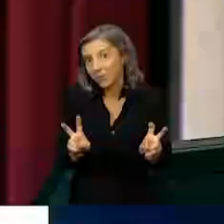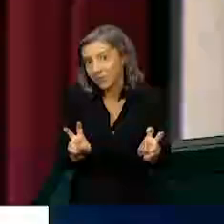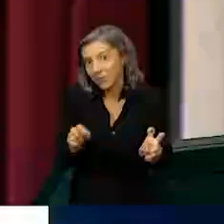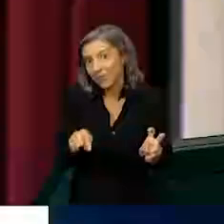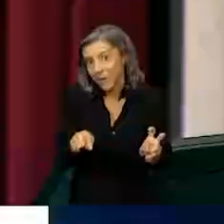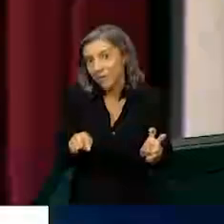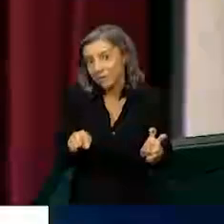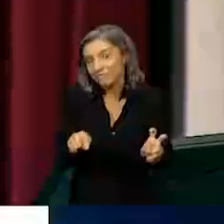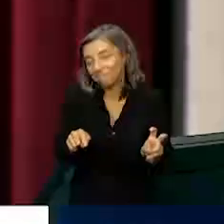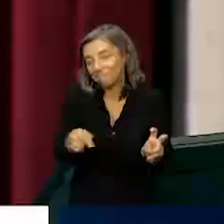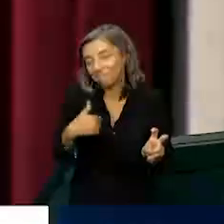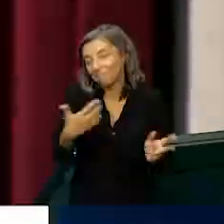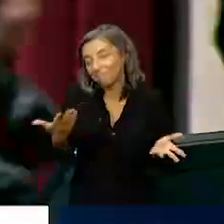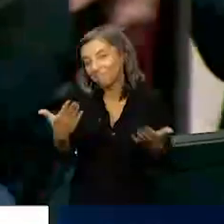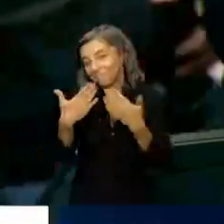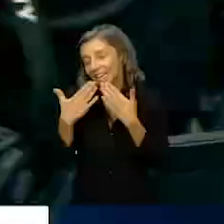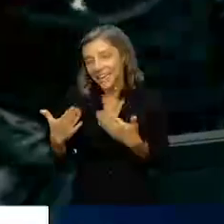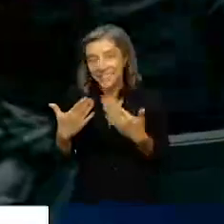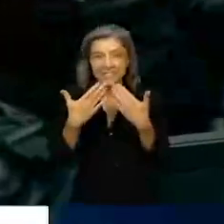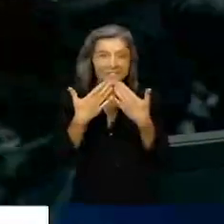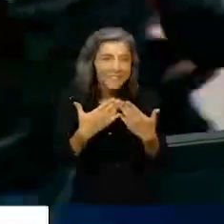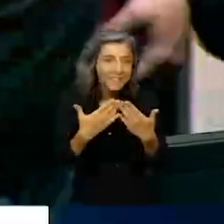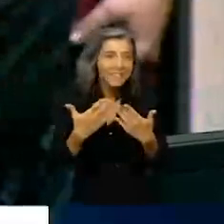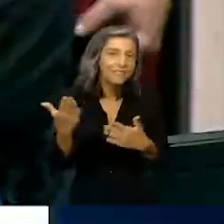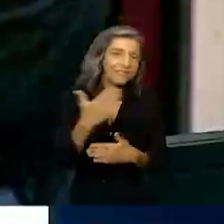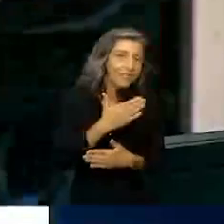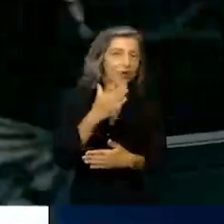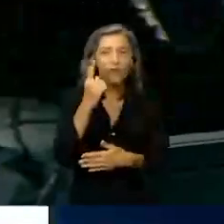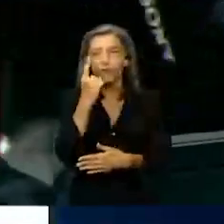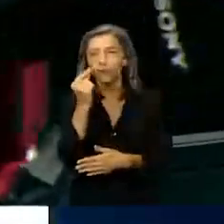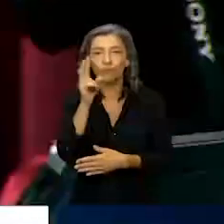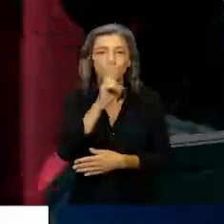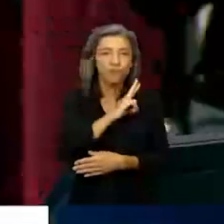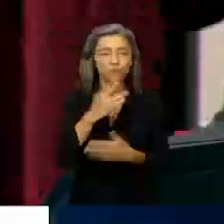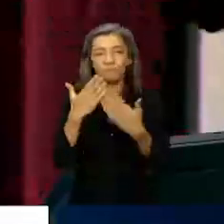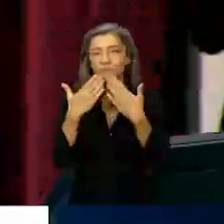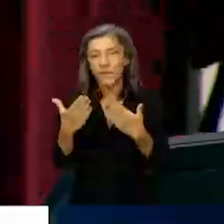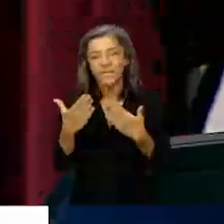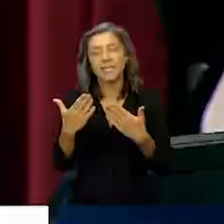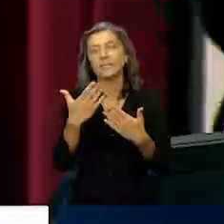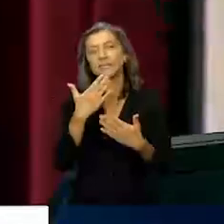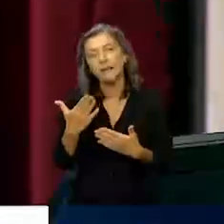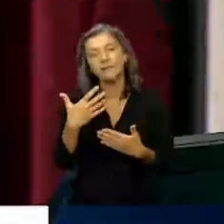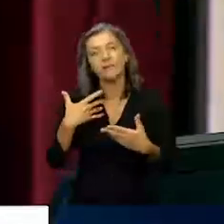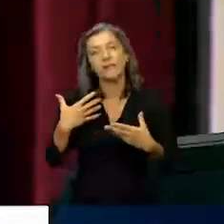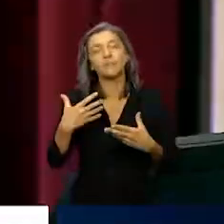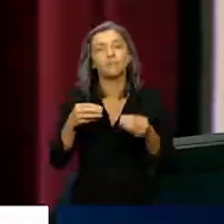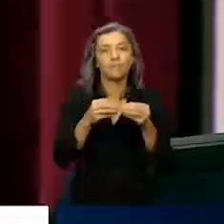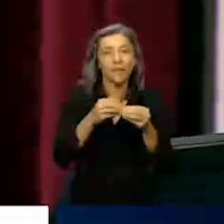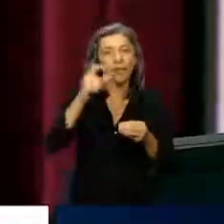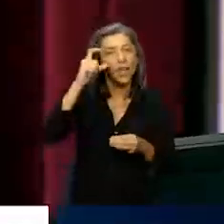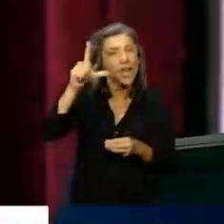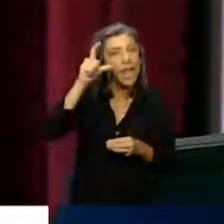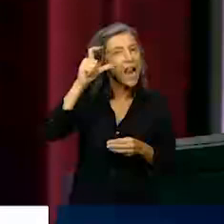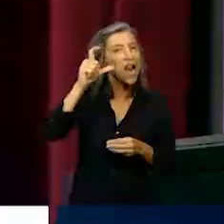amigas, a todos y a todas. Quiero agradecer a mis compañeros el honor que